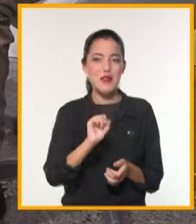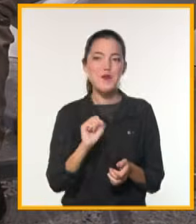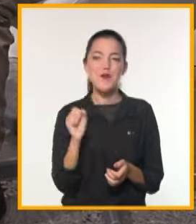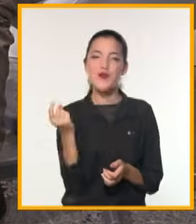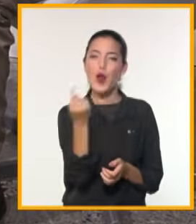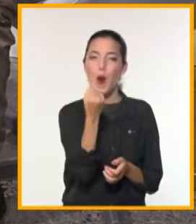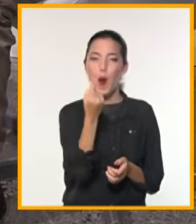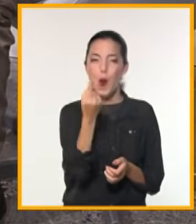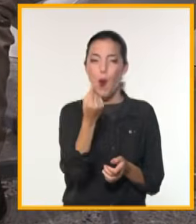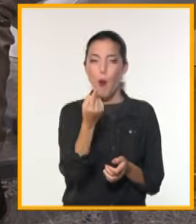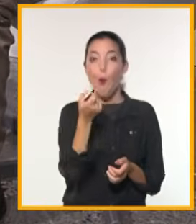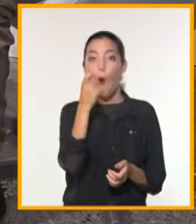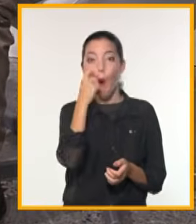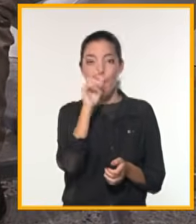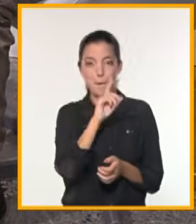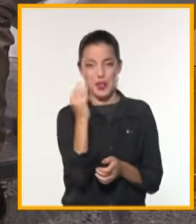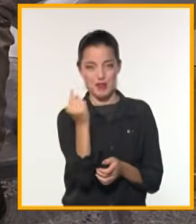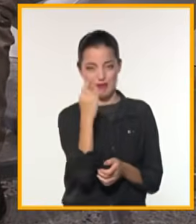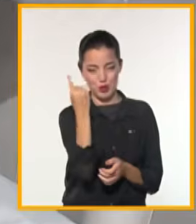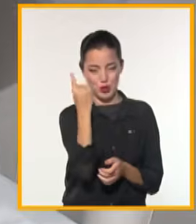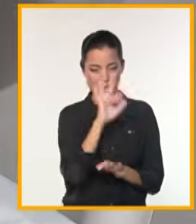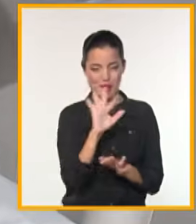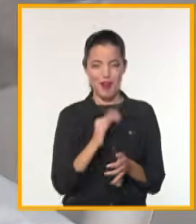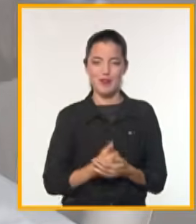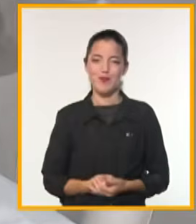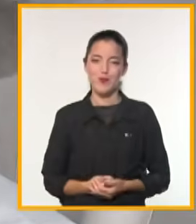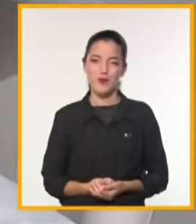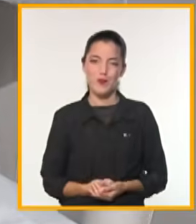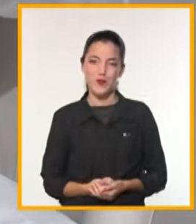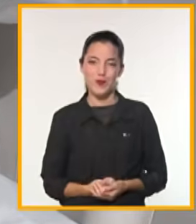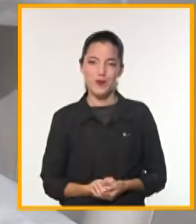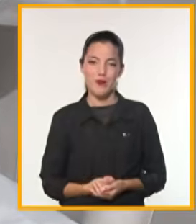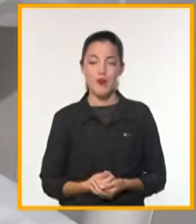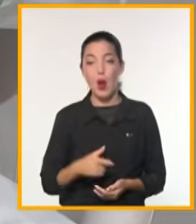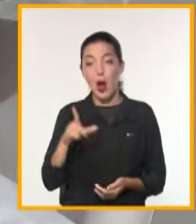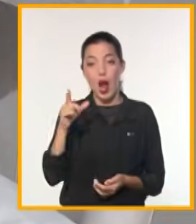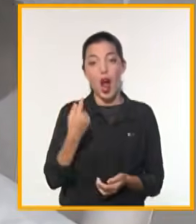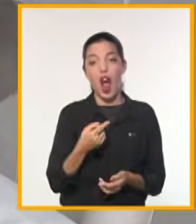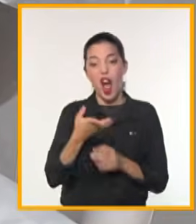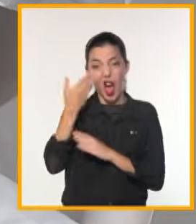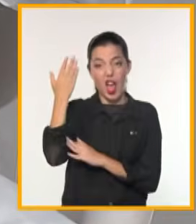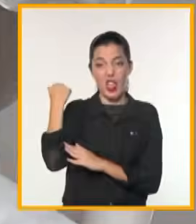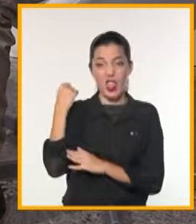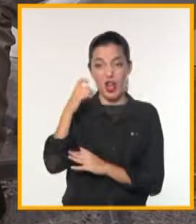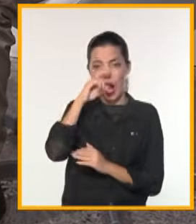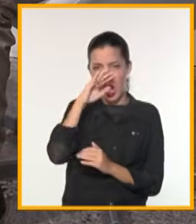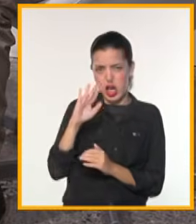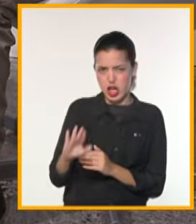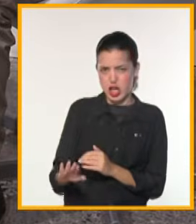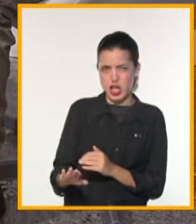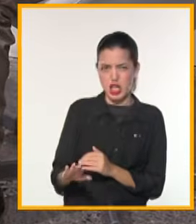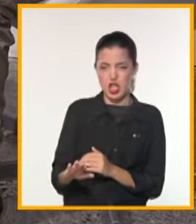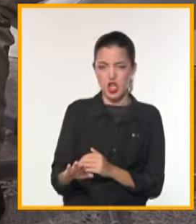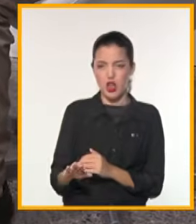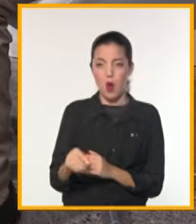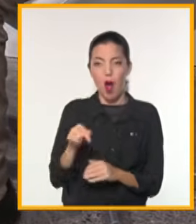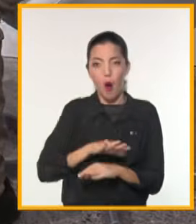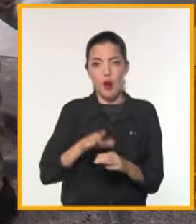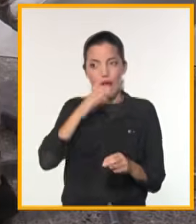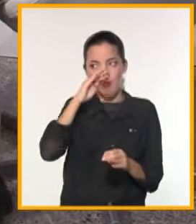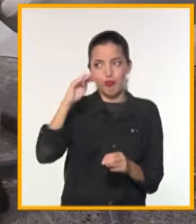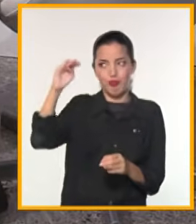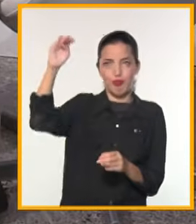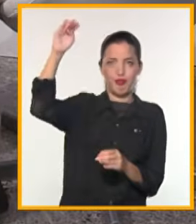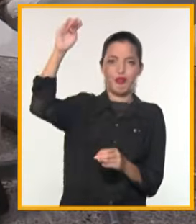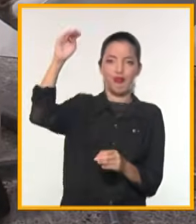cargado en la mano, Maximiliano, que cuando aquello era chiquito, era un hombre, lógicamente. Es decir, usted no perdió contacto nunca con esa familia. Si tú supieras,